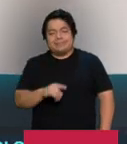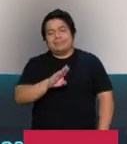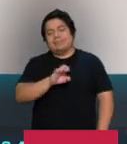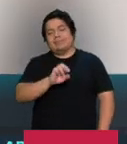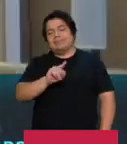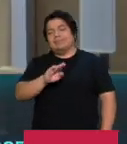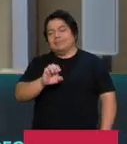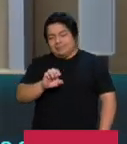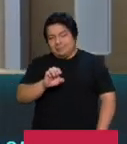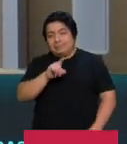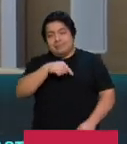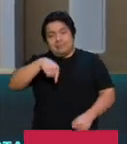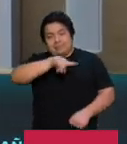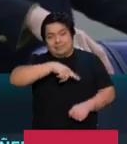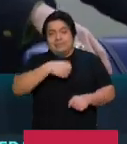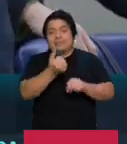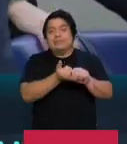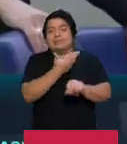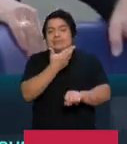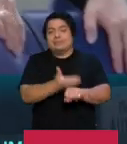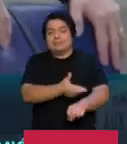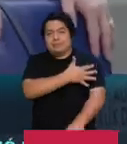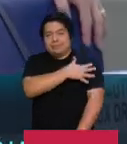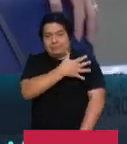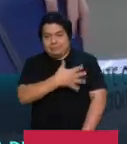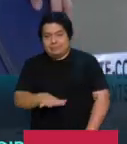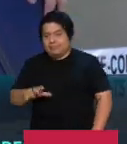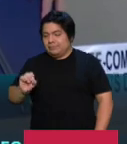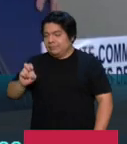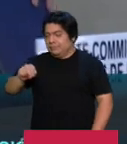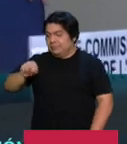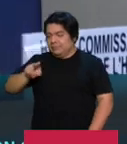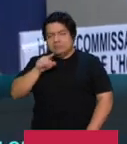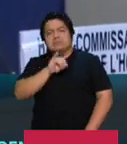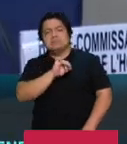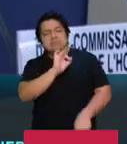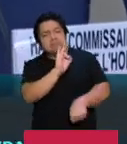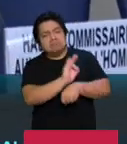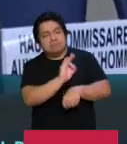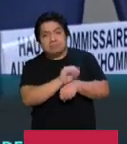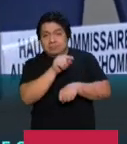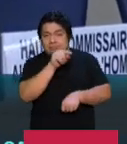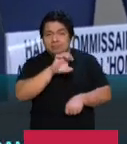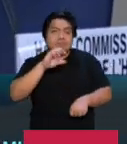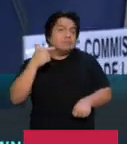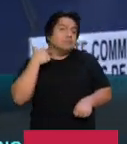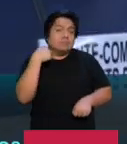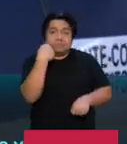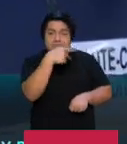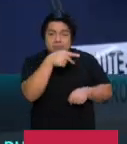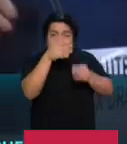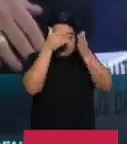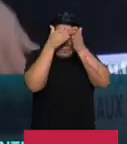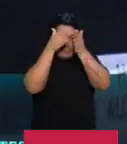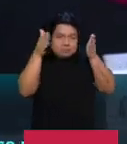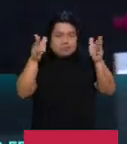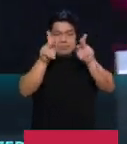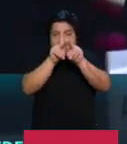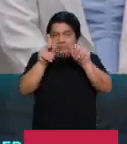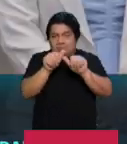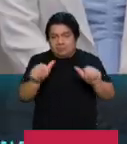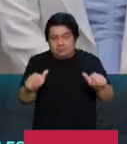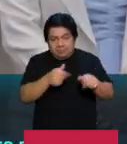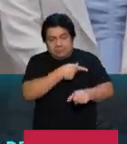la Secretaría General de la Organización de las Naciones Unidas, pues destacó que la exmandataria tiene una visión pacifista y de atención a